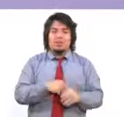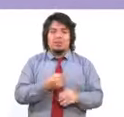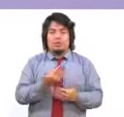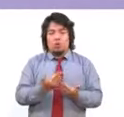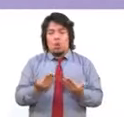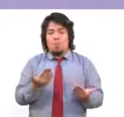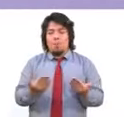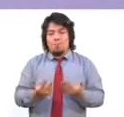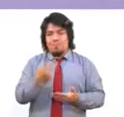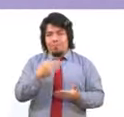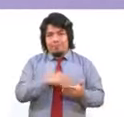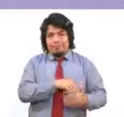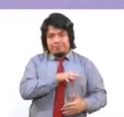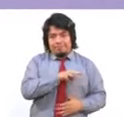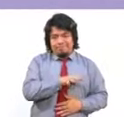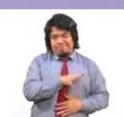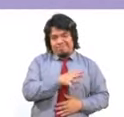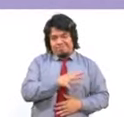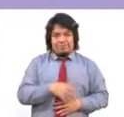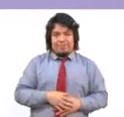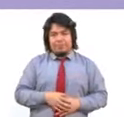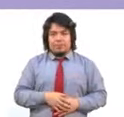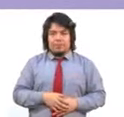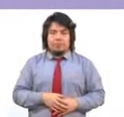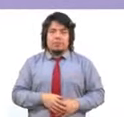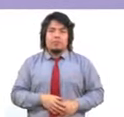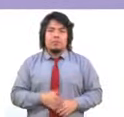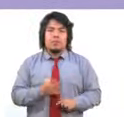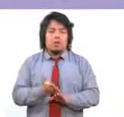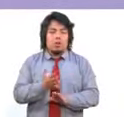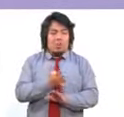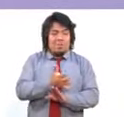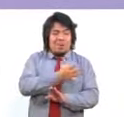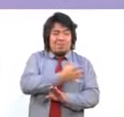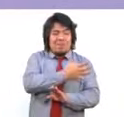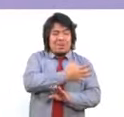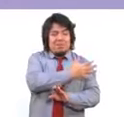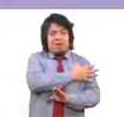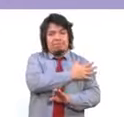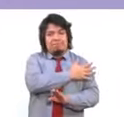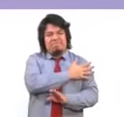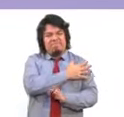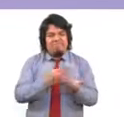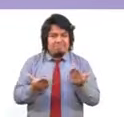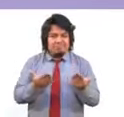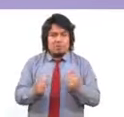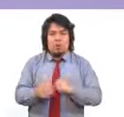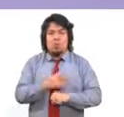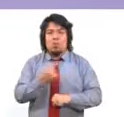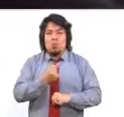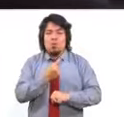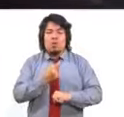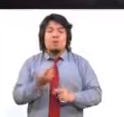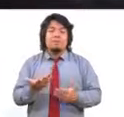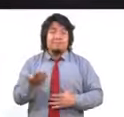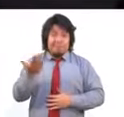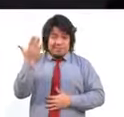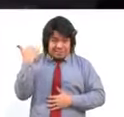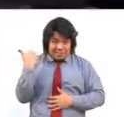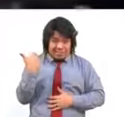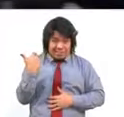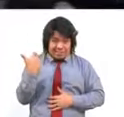2019. No lo comparamos con años previos, porque se dedicaban en años previos a